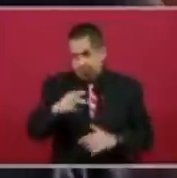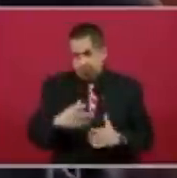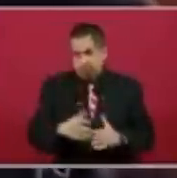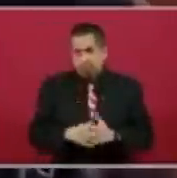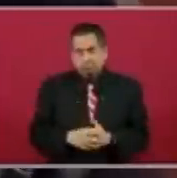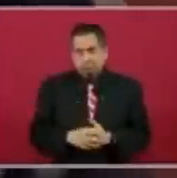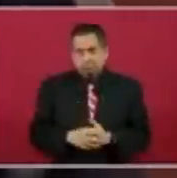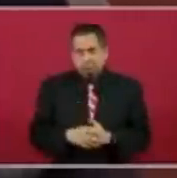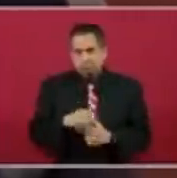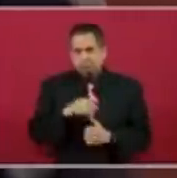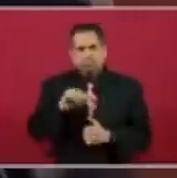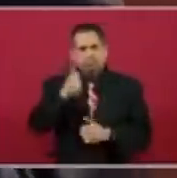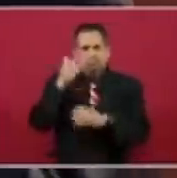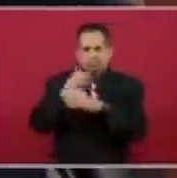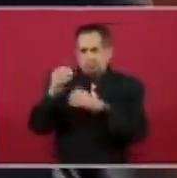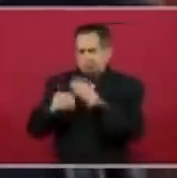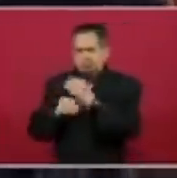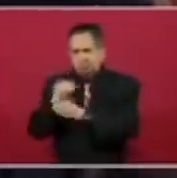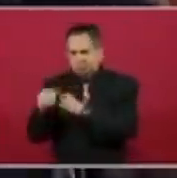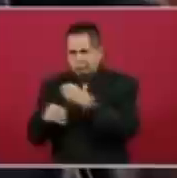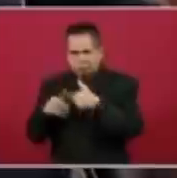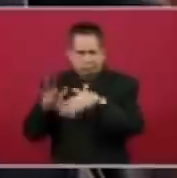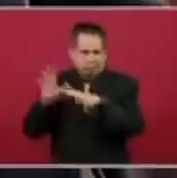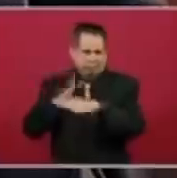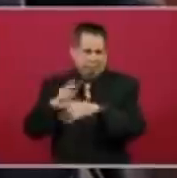Nos podemos pelear en otras cosas. Hay